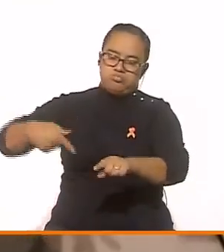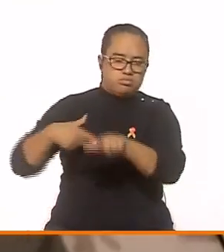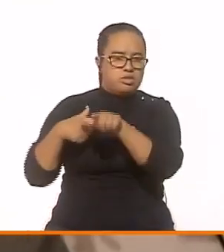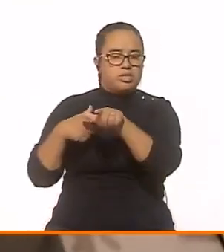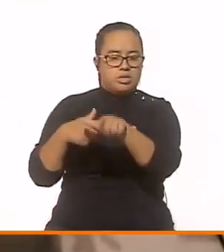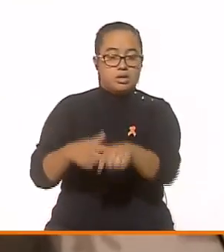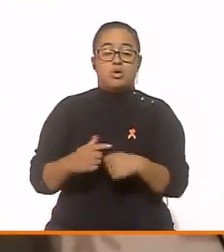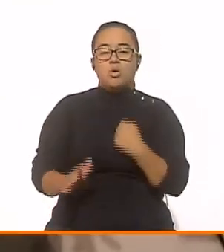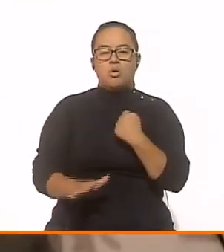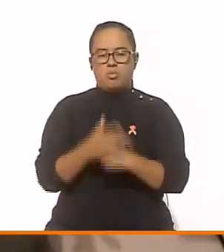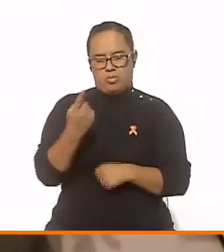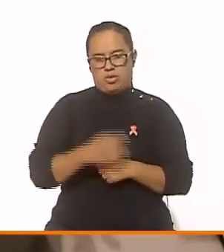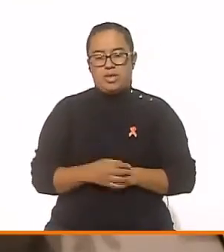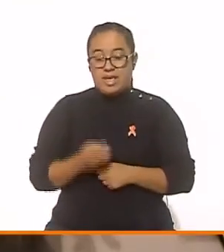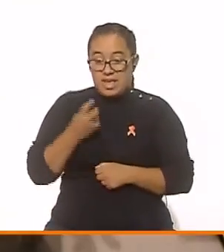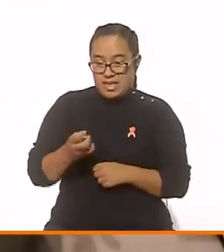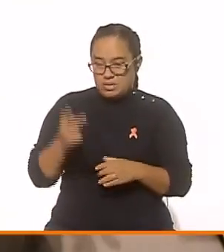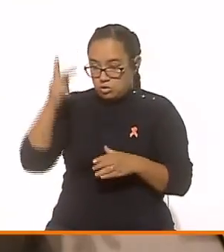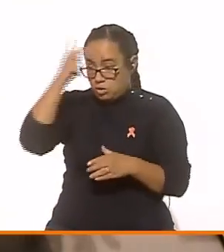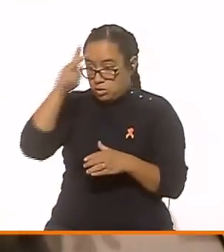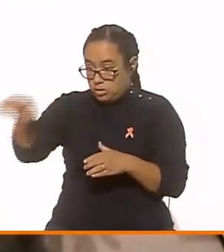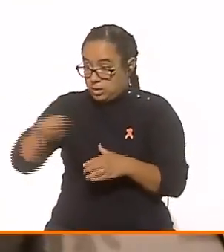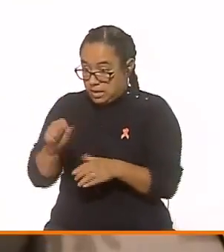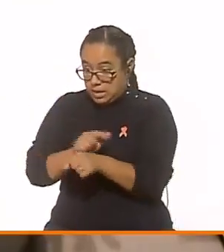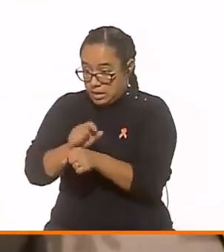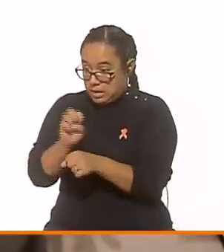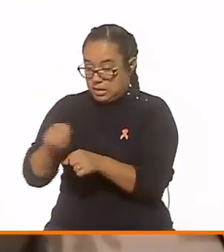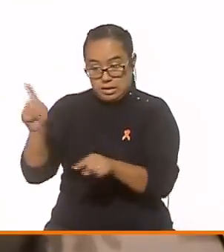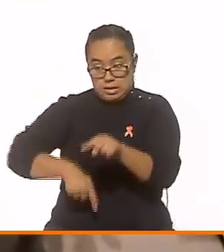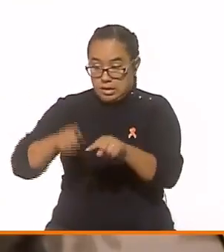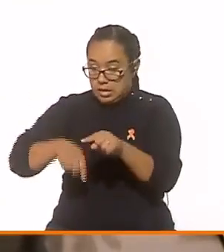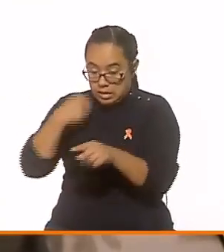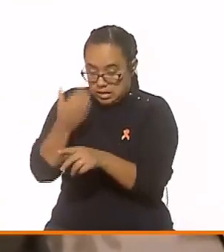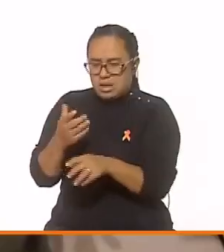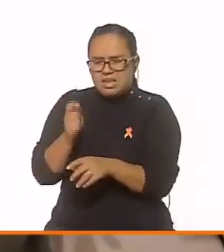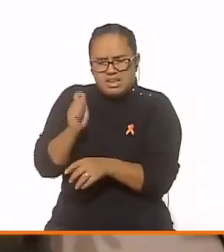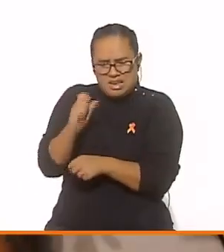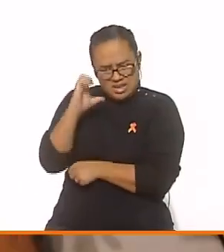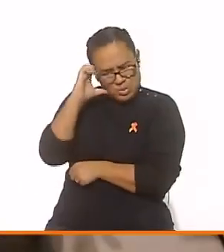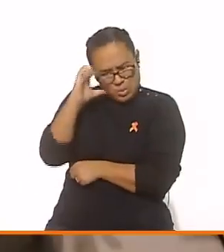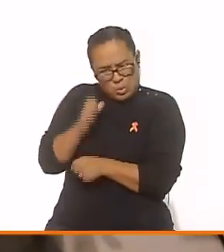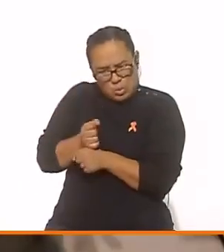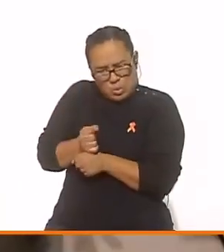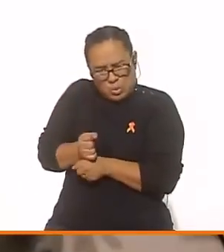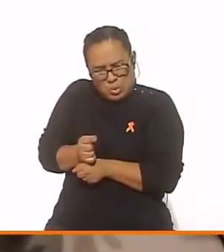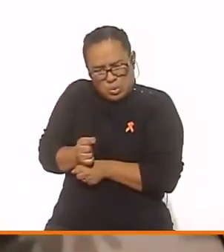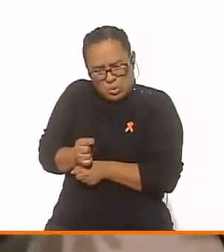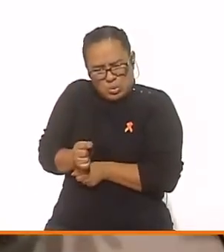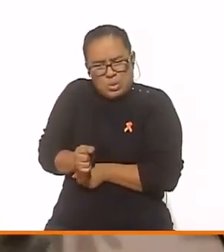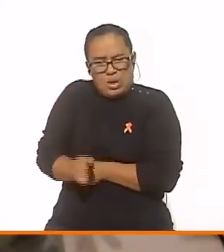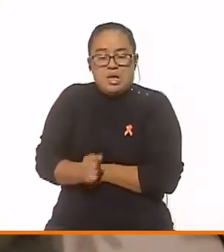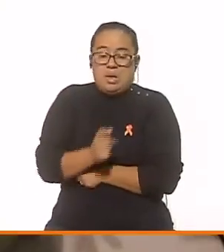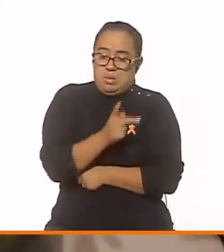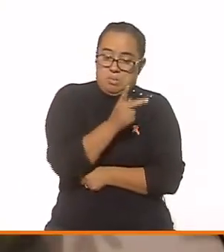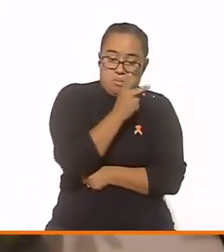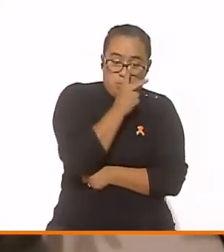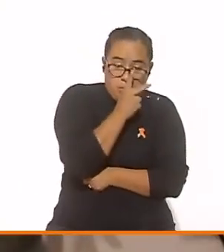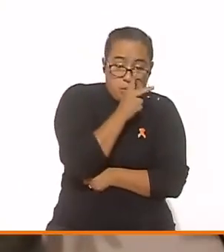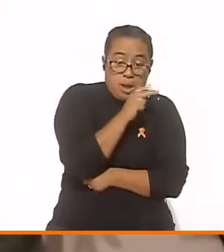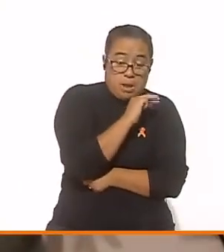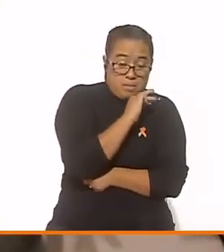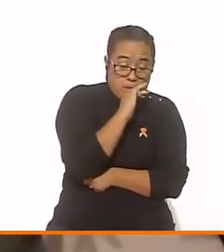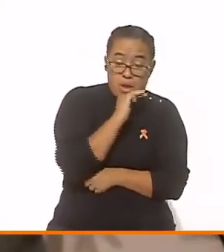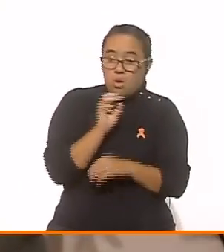Porque las terapias de conversión son ese mecanismo de tortura mediante el cual los padres, las madres,